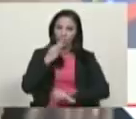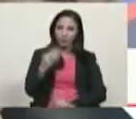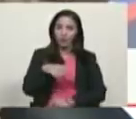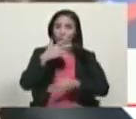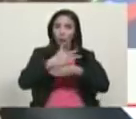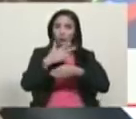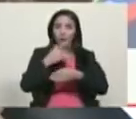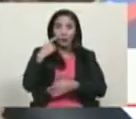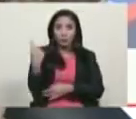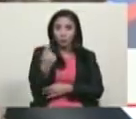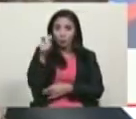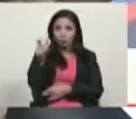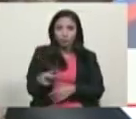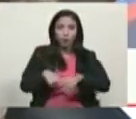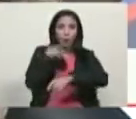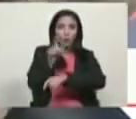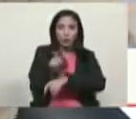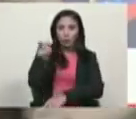Guatemala, solo, solito.